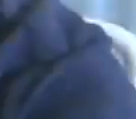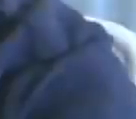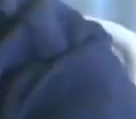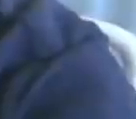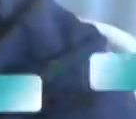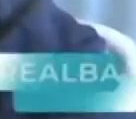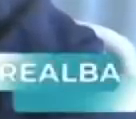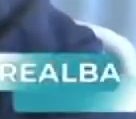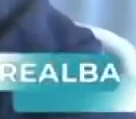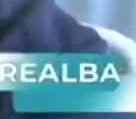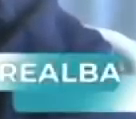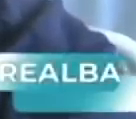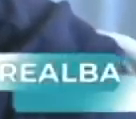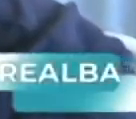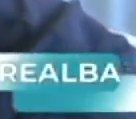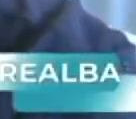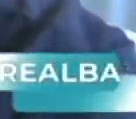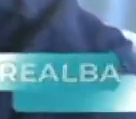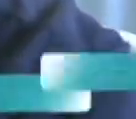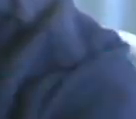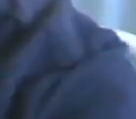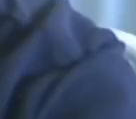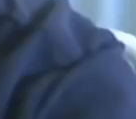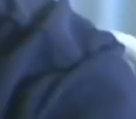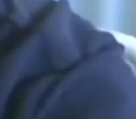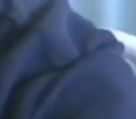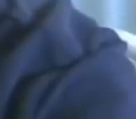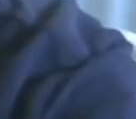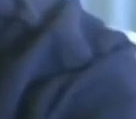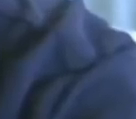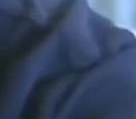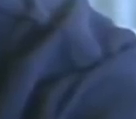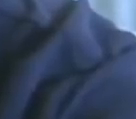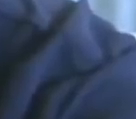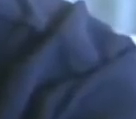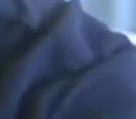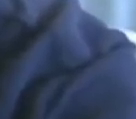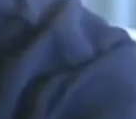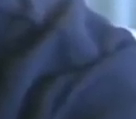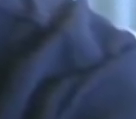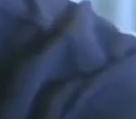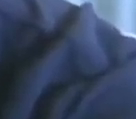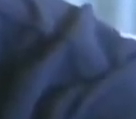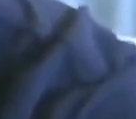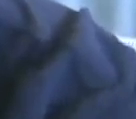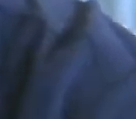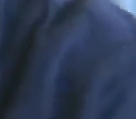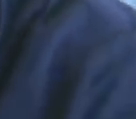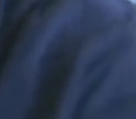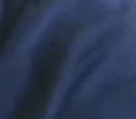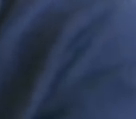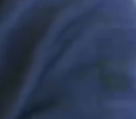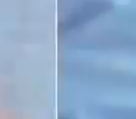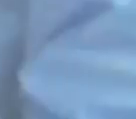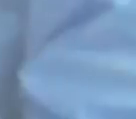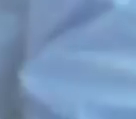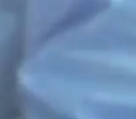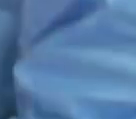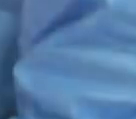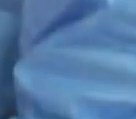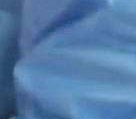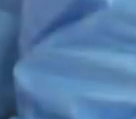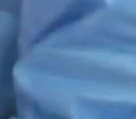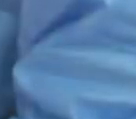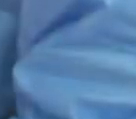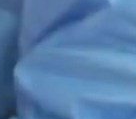todo el mundo tiene que ponerse la vacuna para estar más seguro y más protegido y ya curarnos de esta pandemia que tenemos.